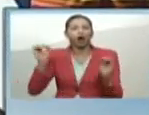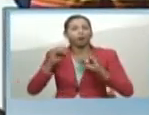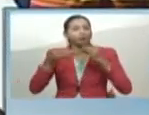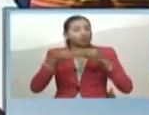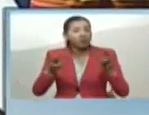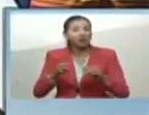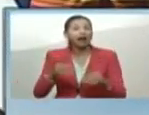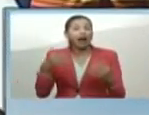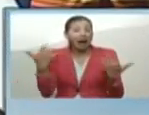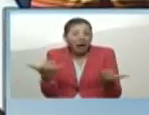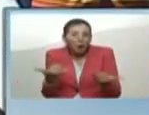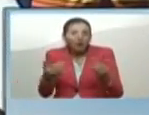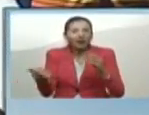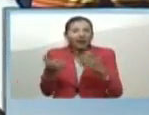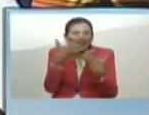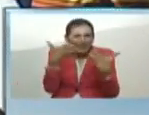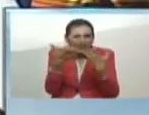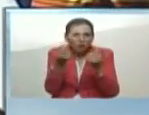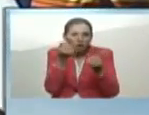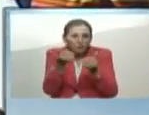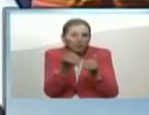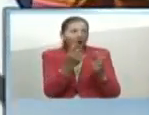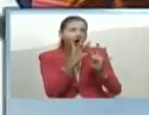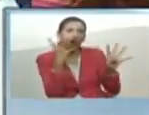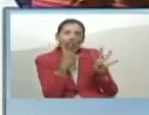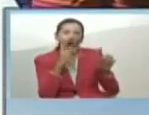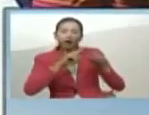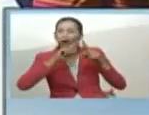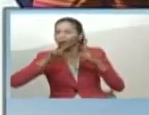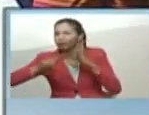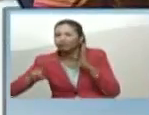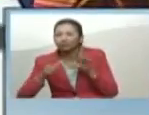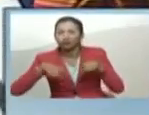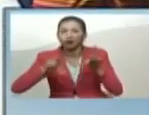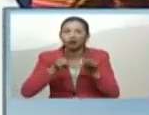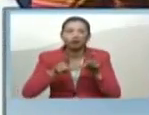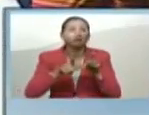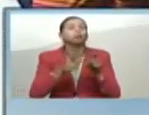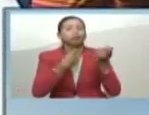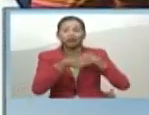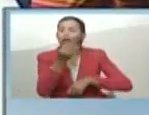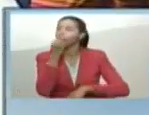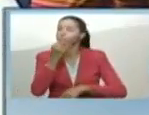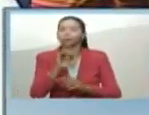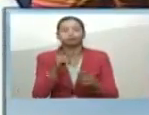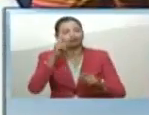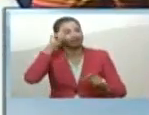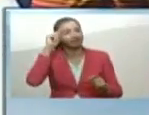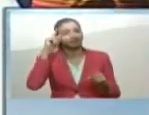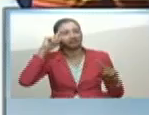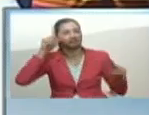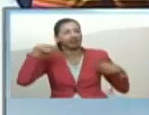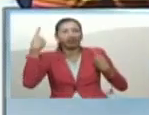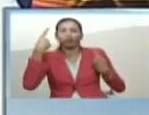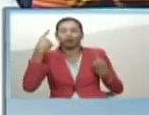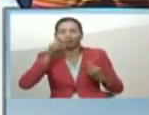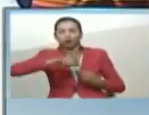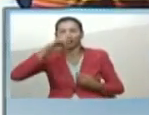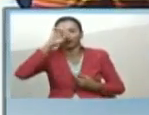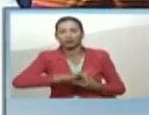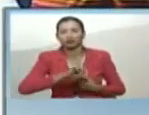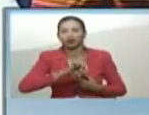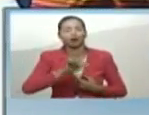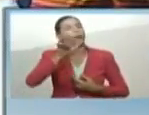guerra económica en los distintos establecimientos deimi de alimentos por los funcionarios públicos los